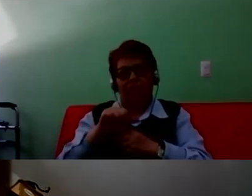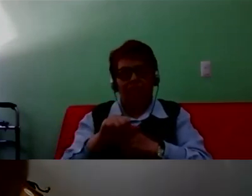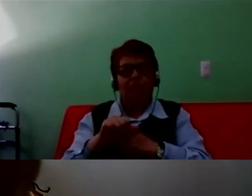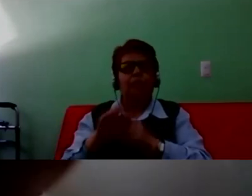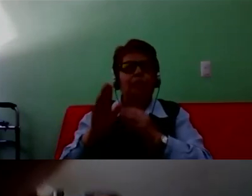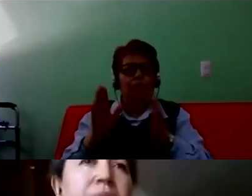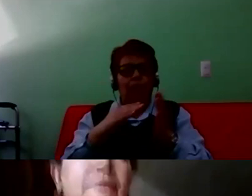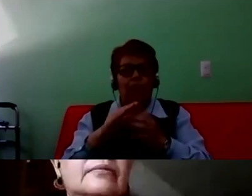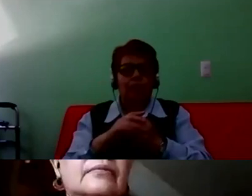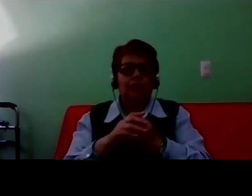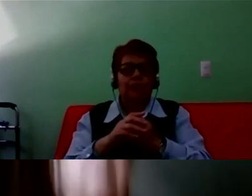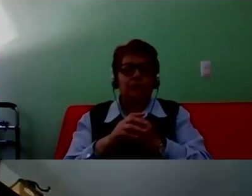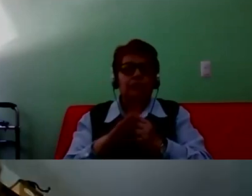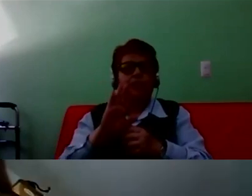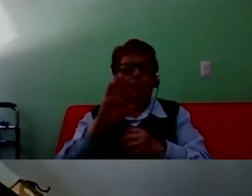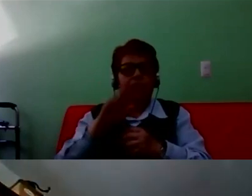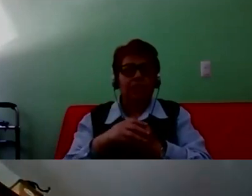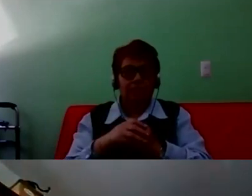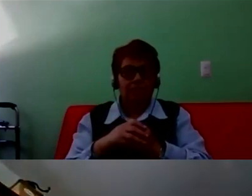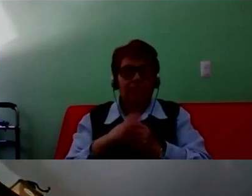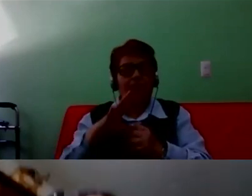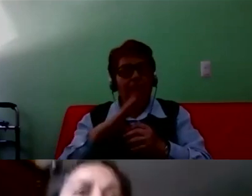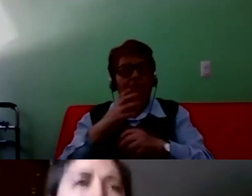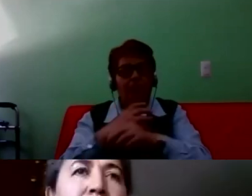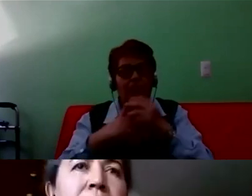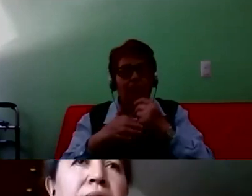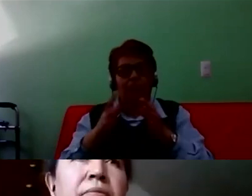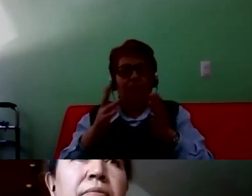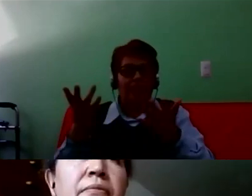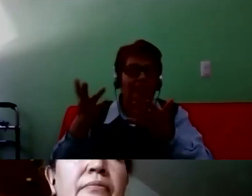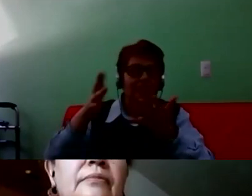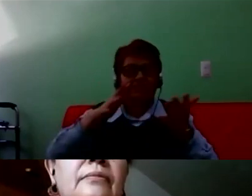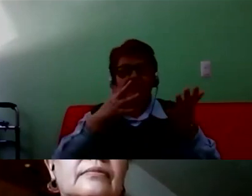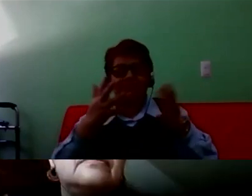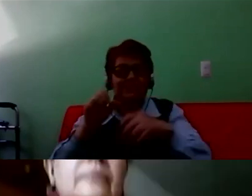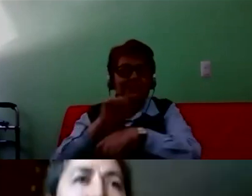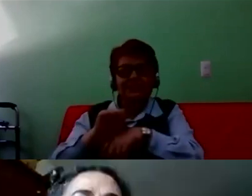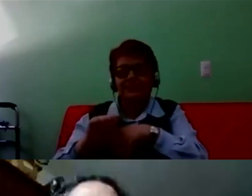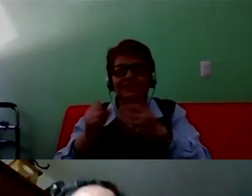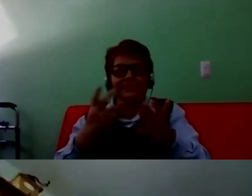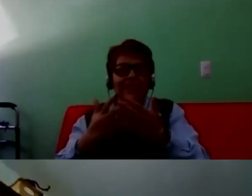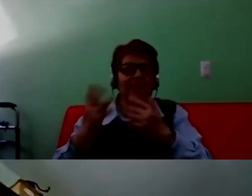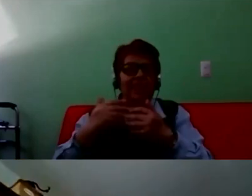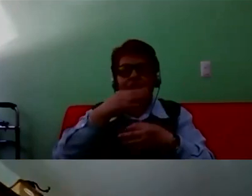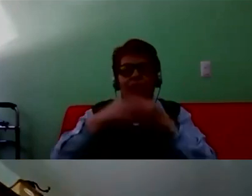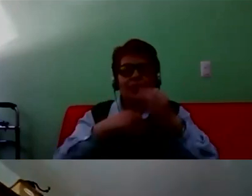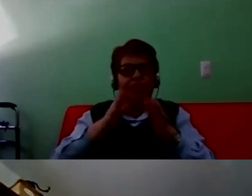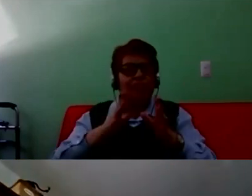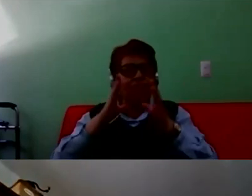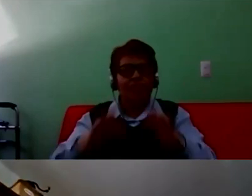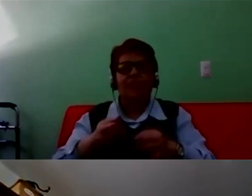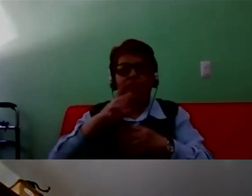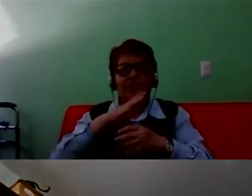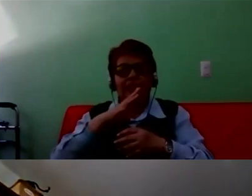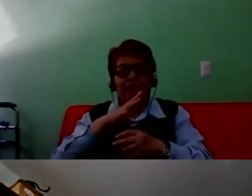lado, me parece que hay cuestiones que quedan a la deriva, como es el manifiesto fundacional.